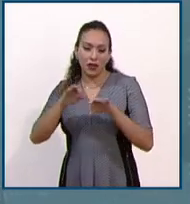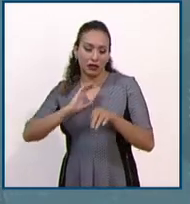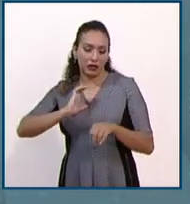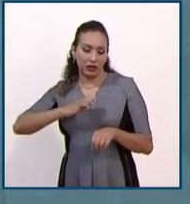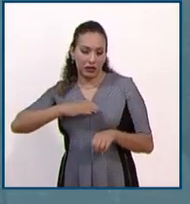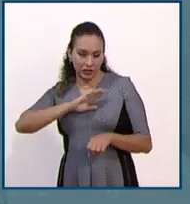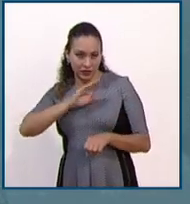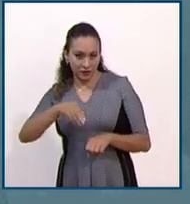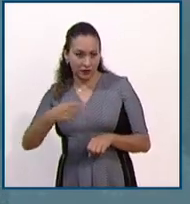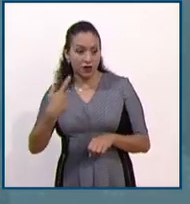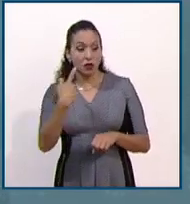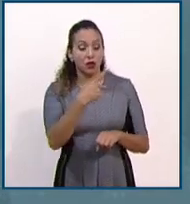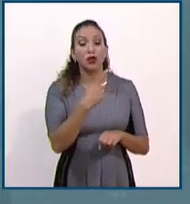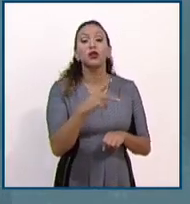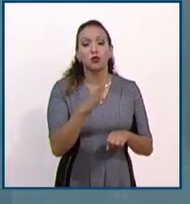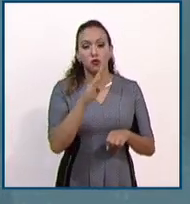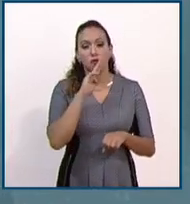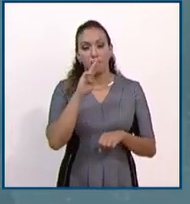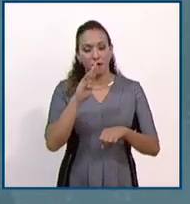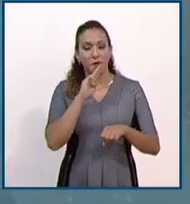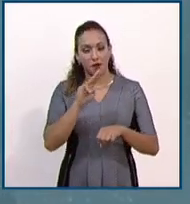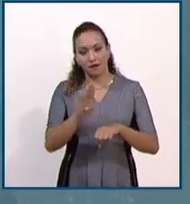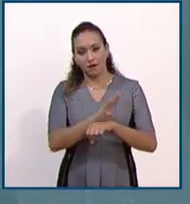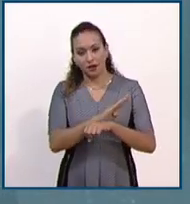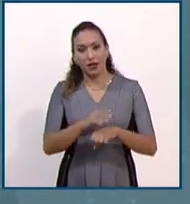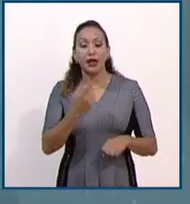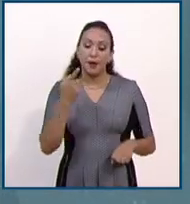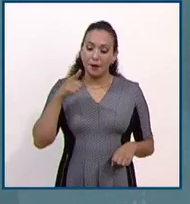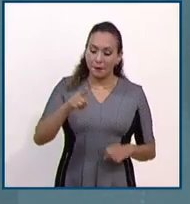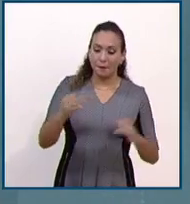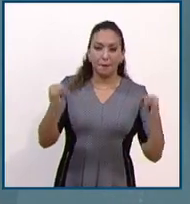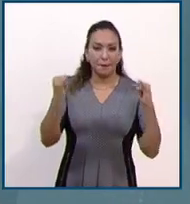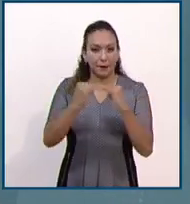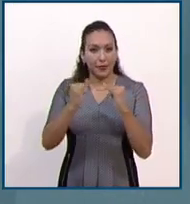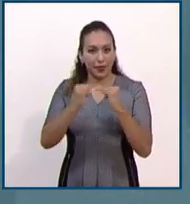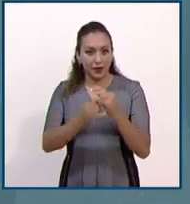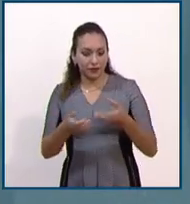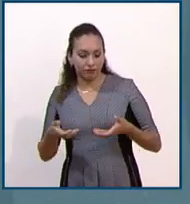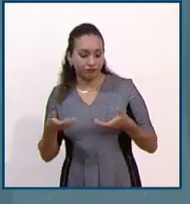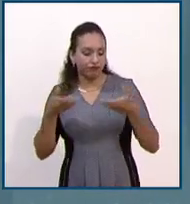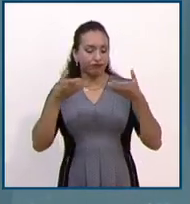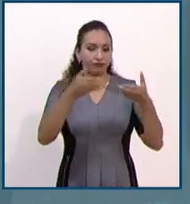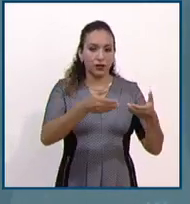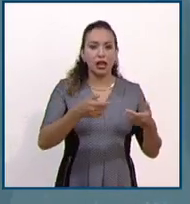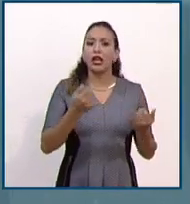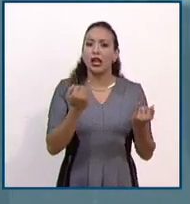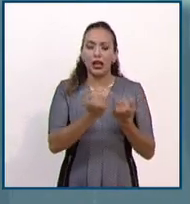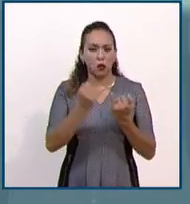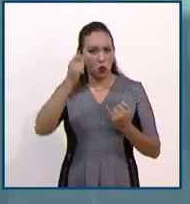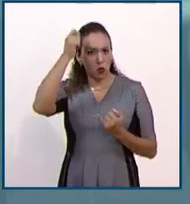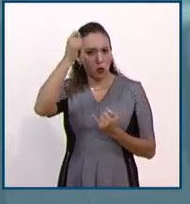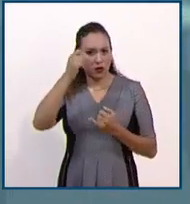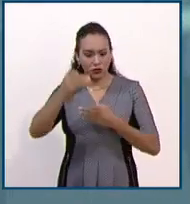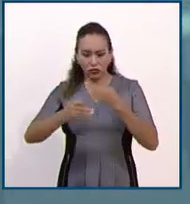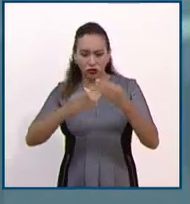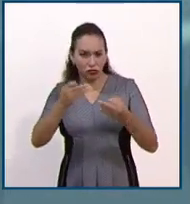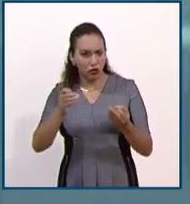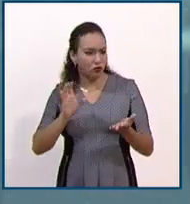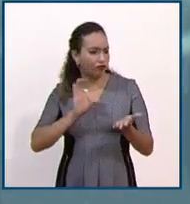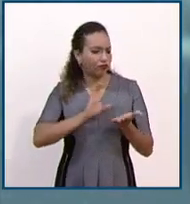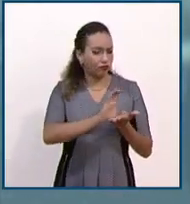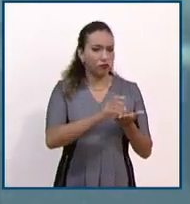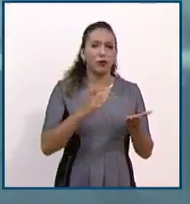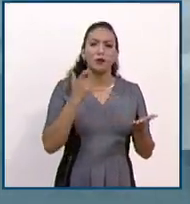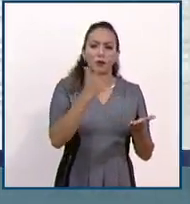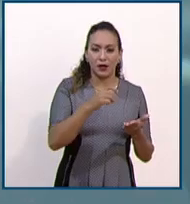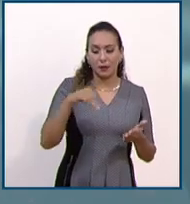de seguridad social de su hijo, por lo que le ordenó a dicha institución entregarle a la señora las prestaciones que reclamó y dio vista al